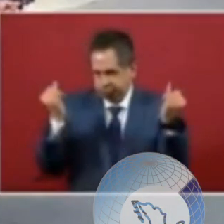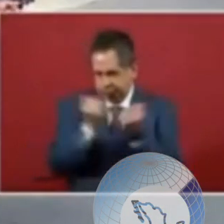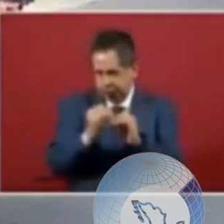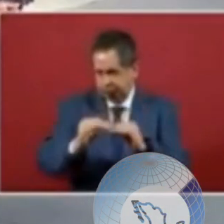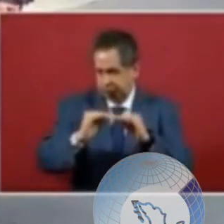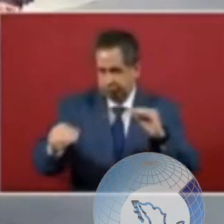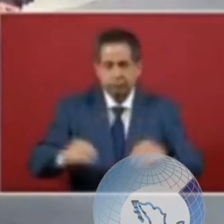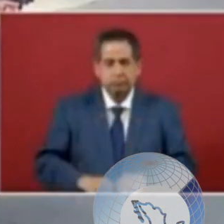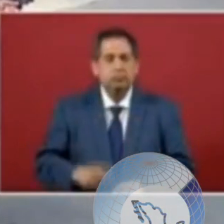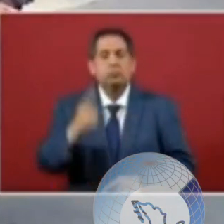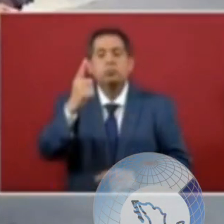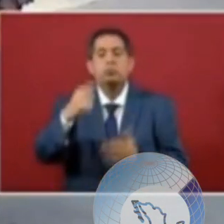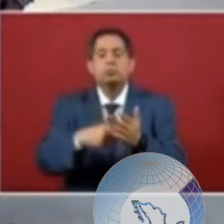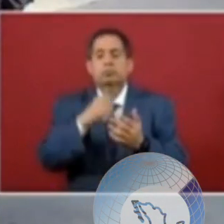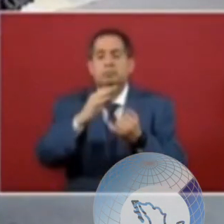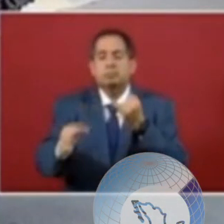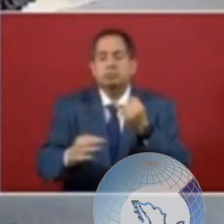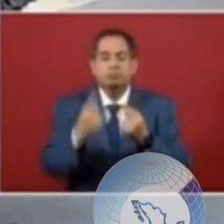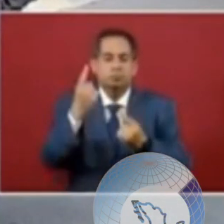Una más.